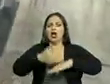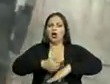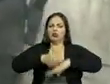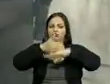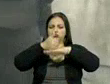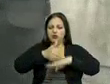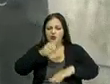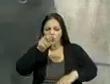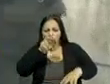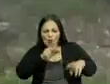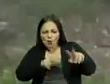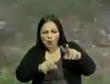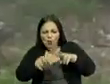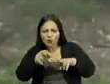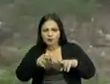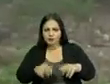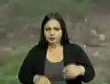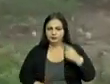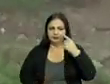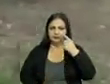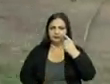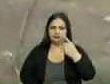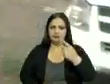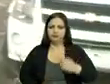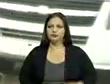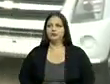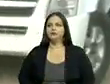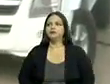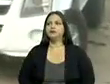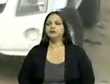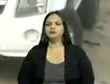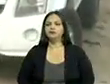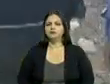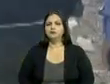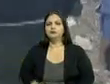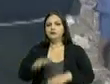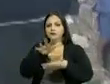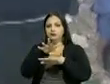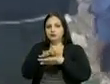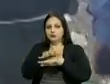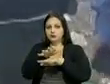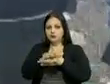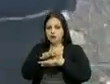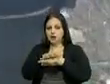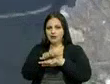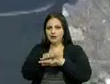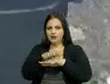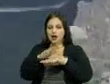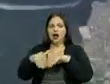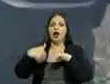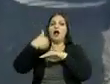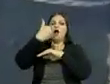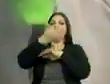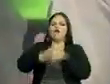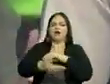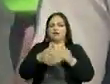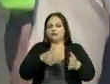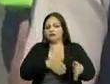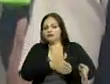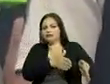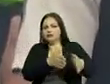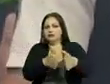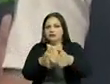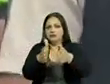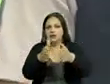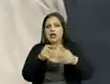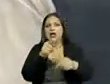En el interior de este inmueble abandonado, ubicado en el kilómetro 11 de la vía Balosa, a las afueras de Machala, fue